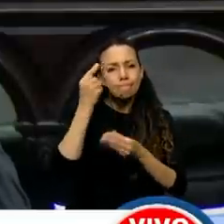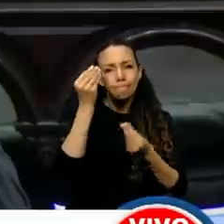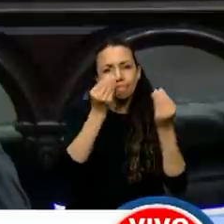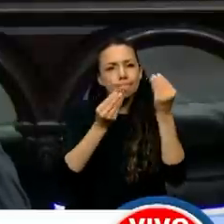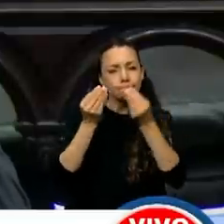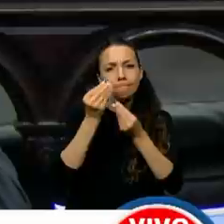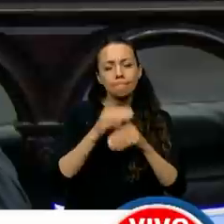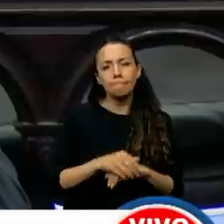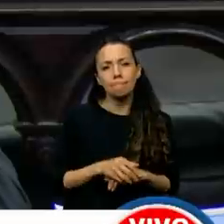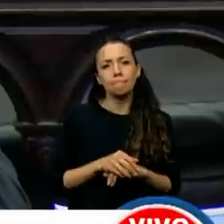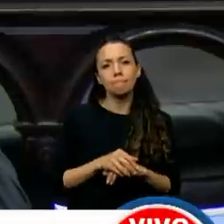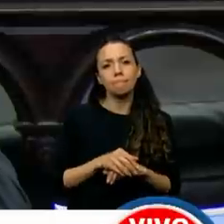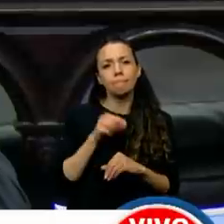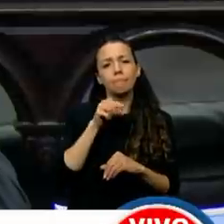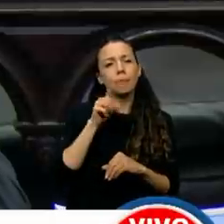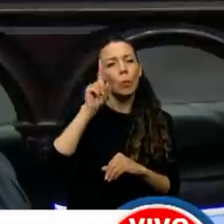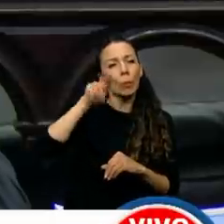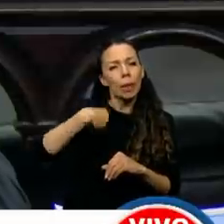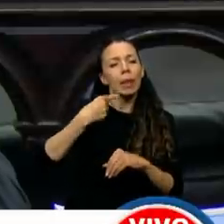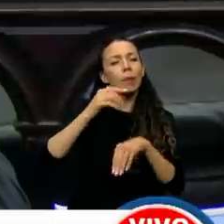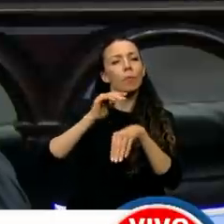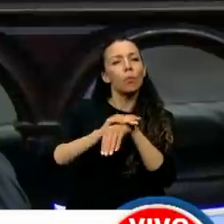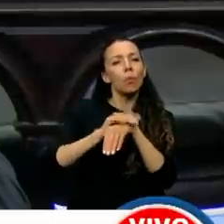y esta preocupación surge de advertir